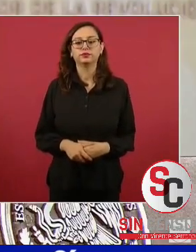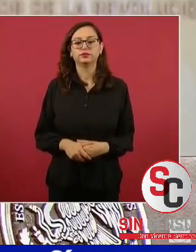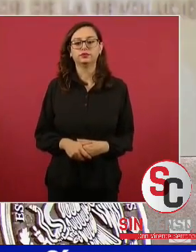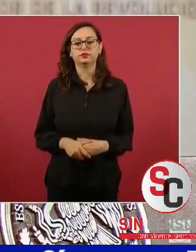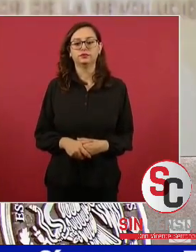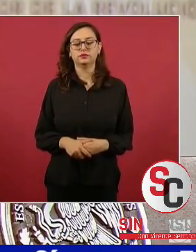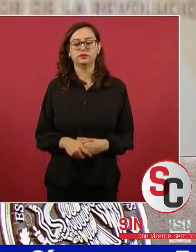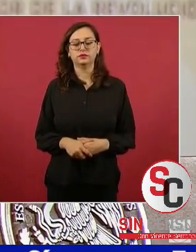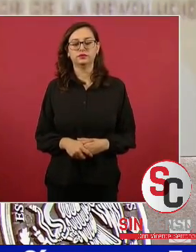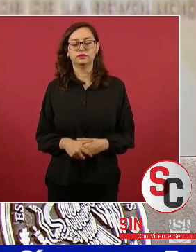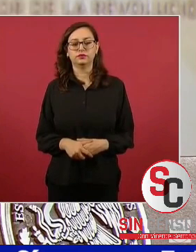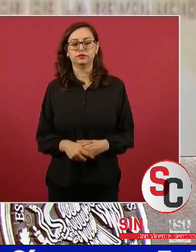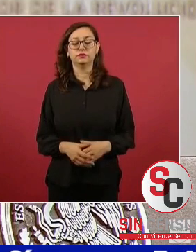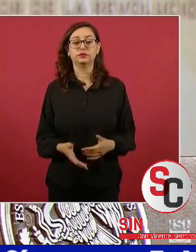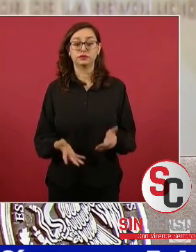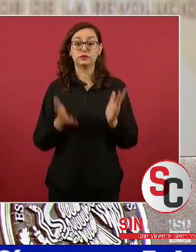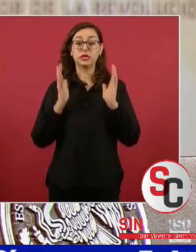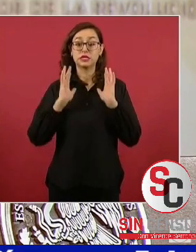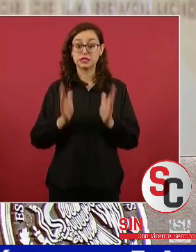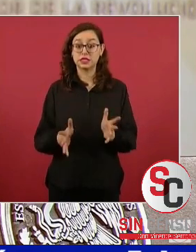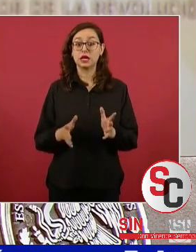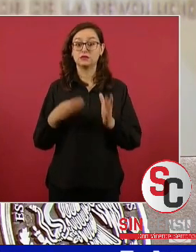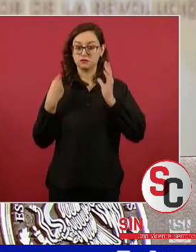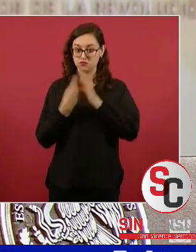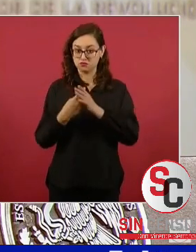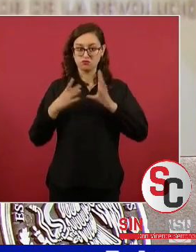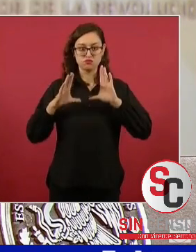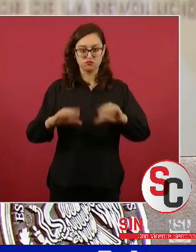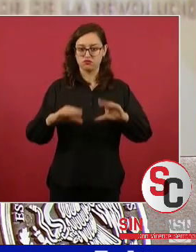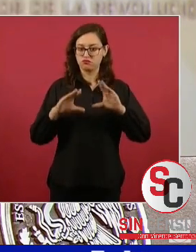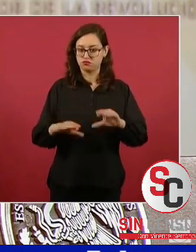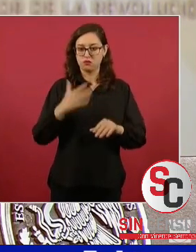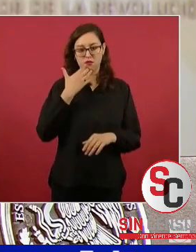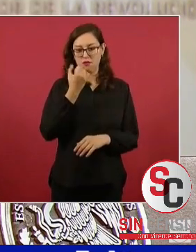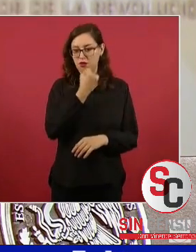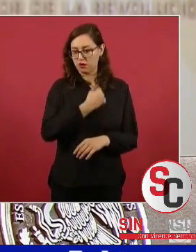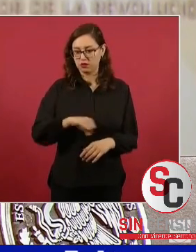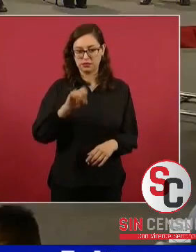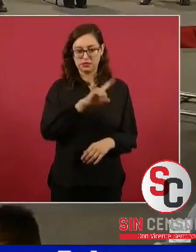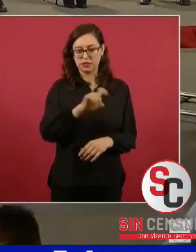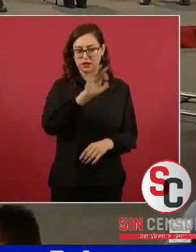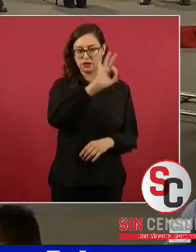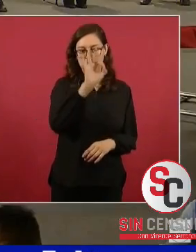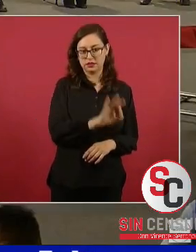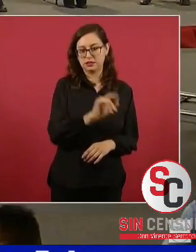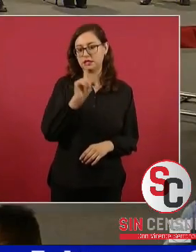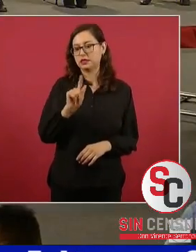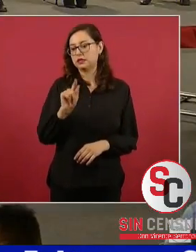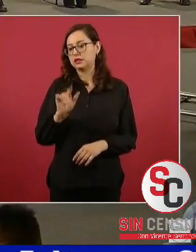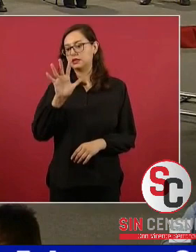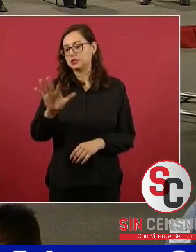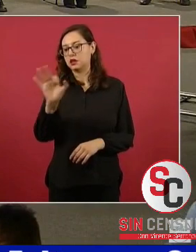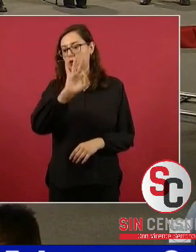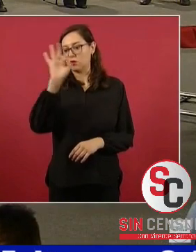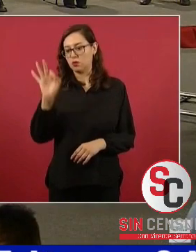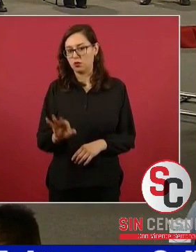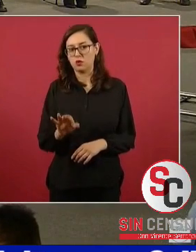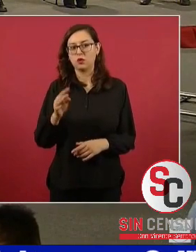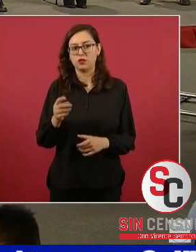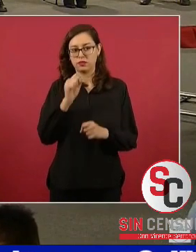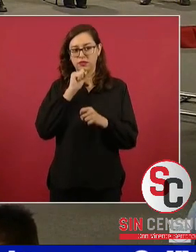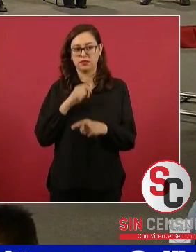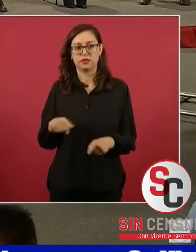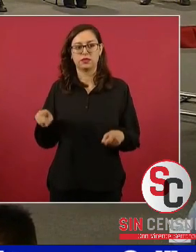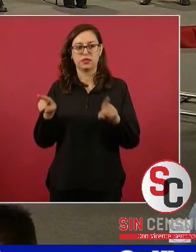el 100% del personal capacitado en los hospitales y el 75% capacitado en las unidades de primer